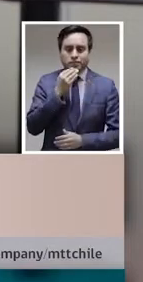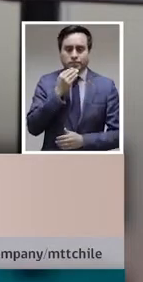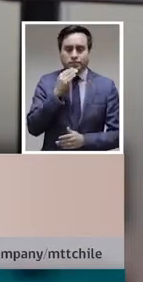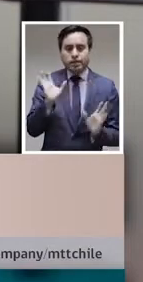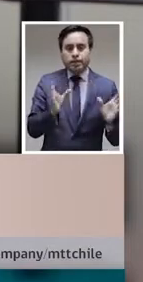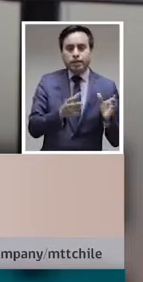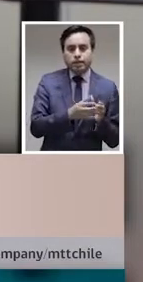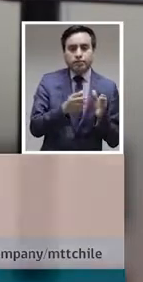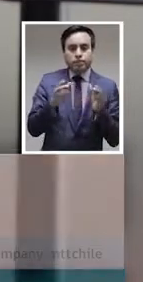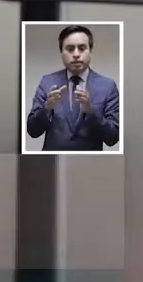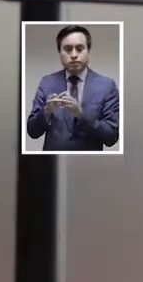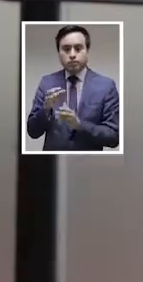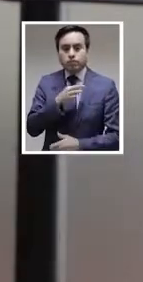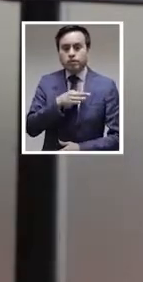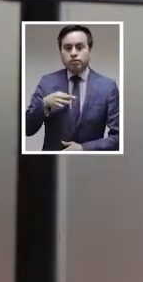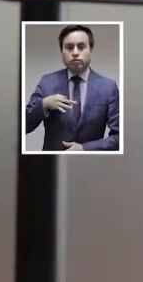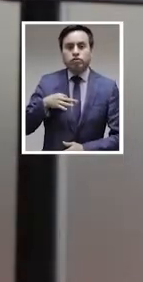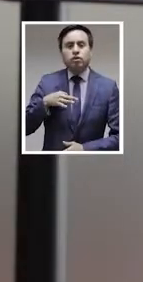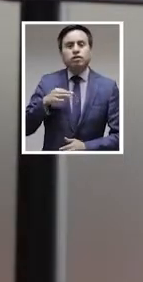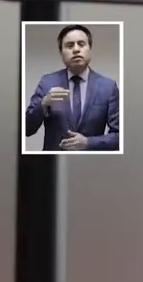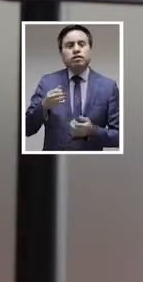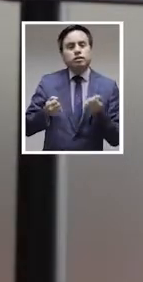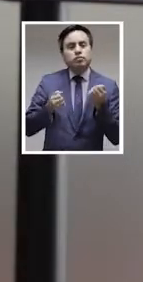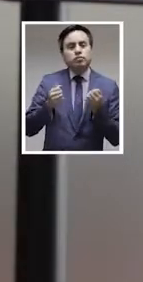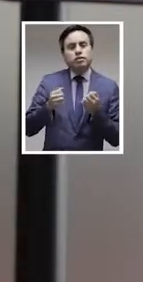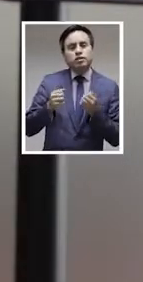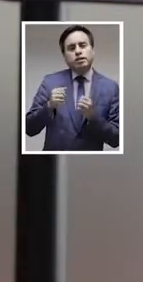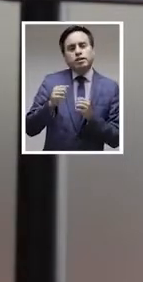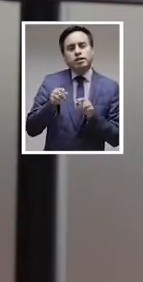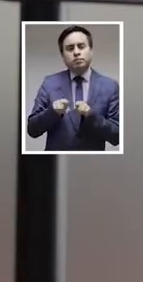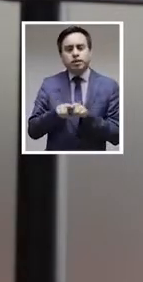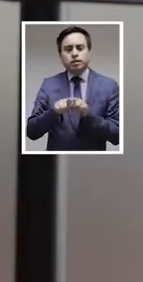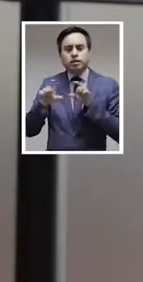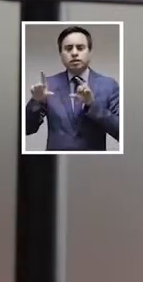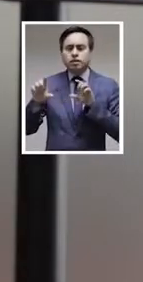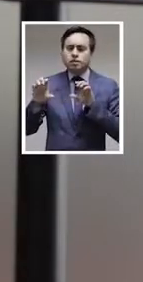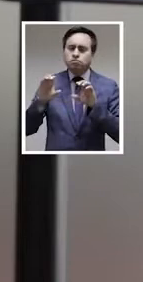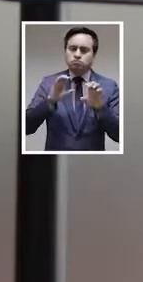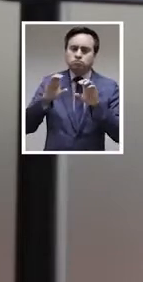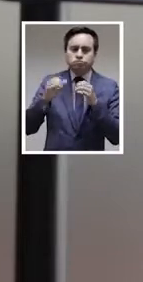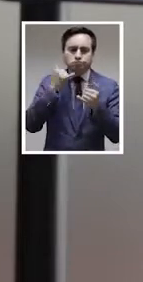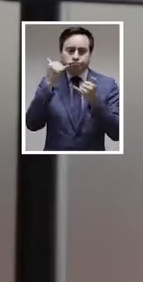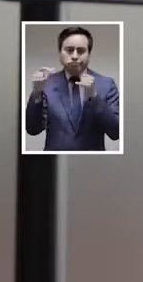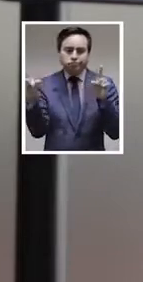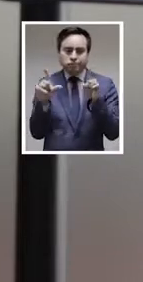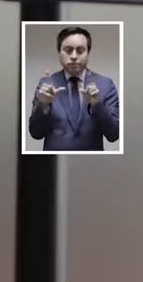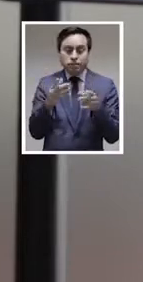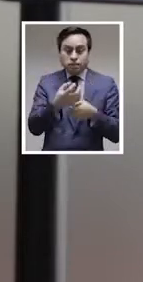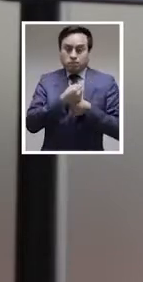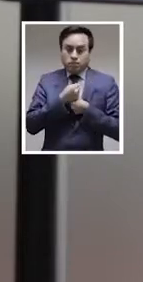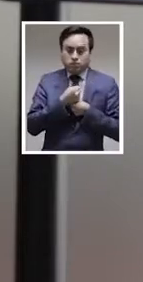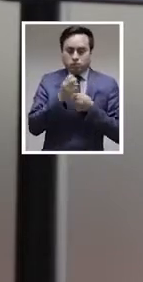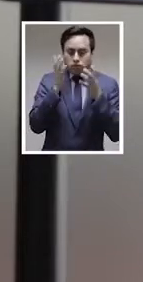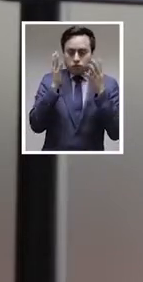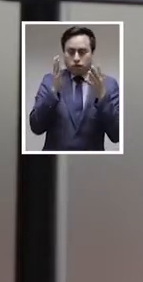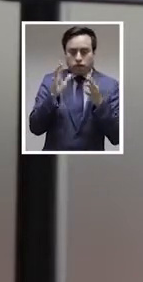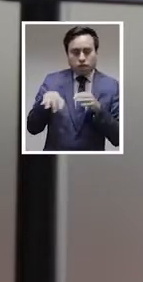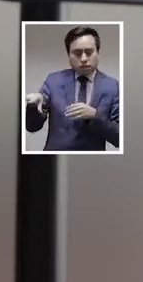los equipos del Ministerio de Transportes y Telecomunicaciones, que han estado sometidos a una presión